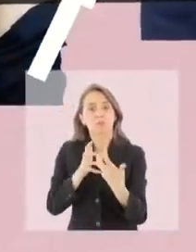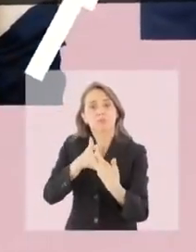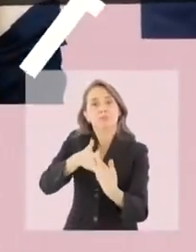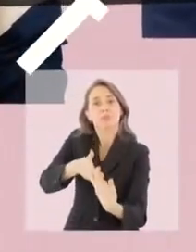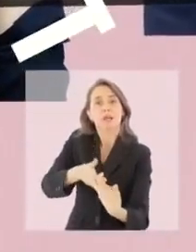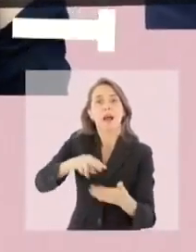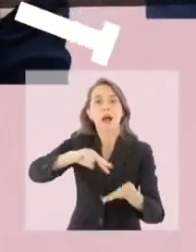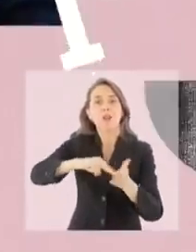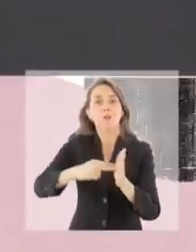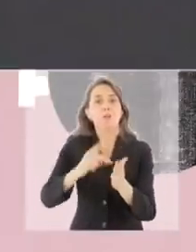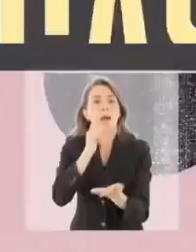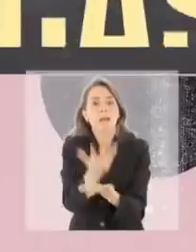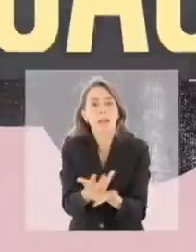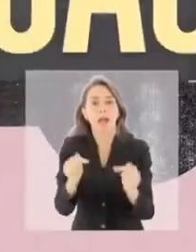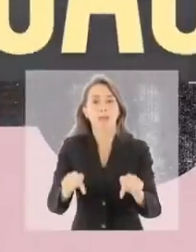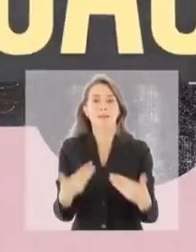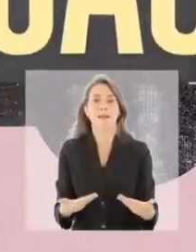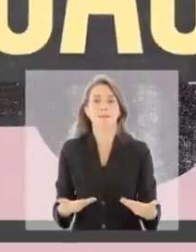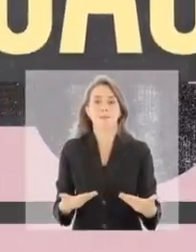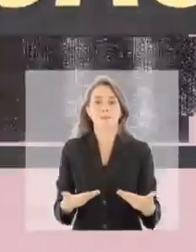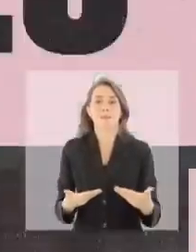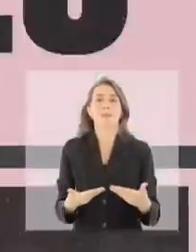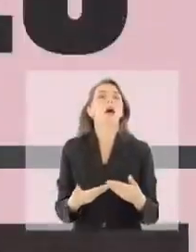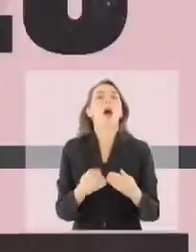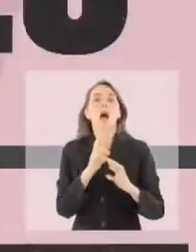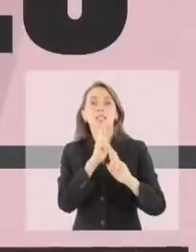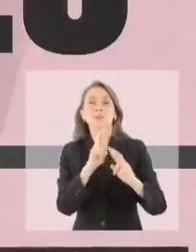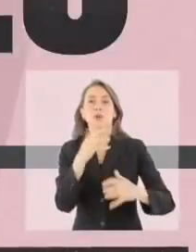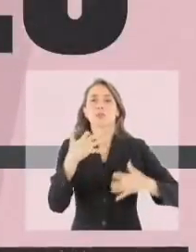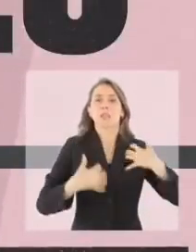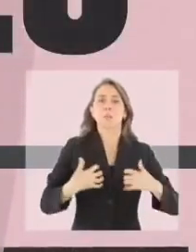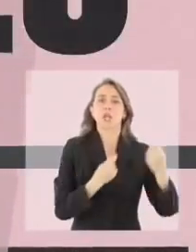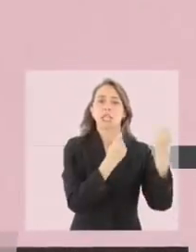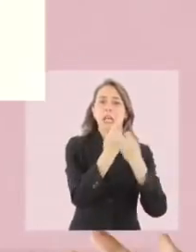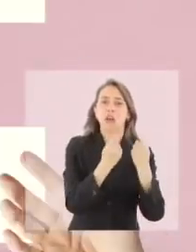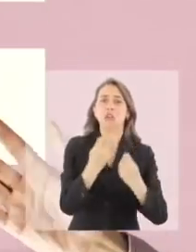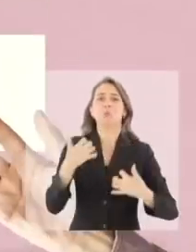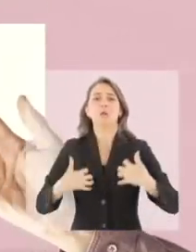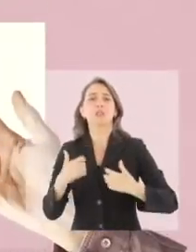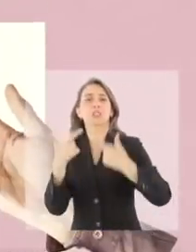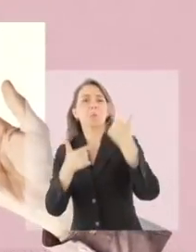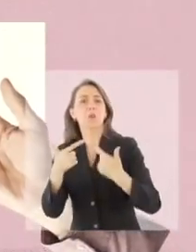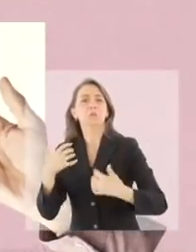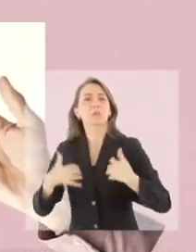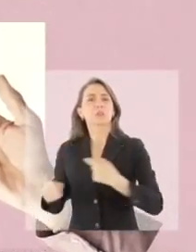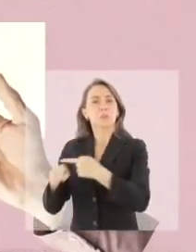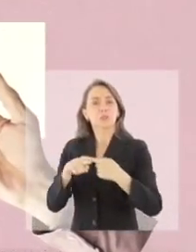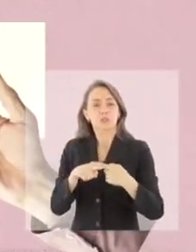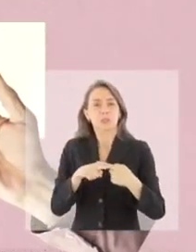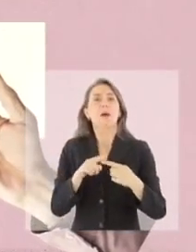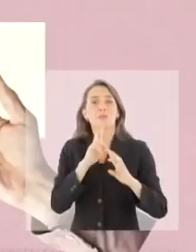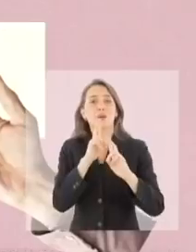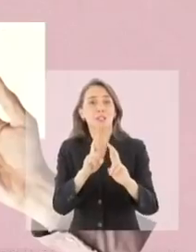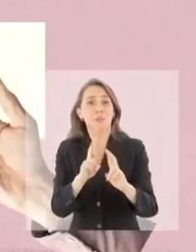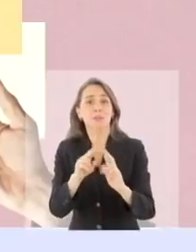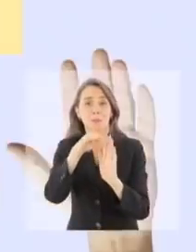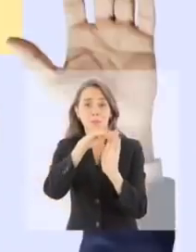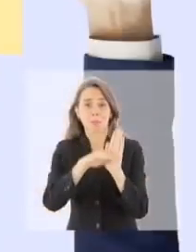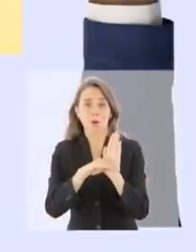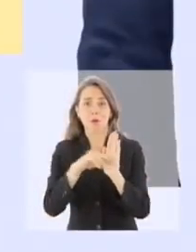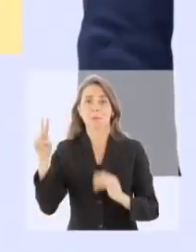Necesitamos una constitución que se adecue a las problemáticas actuales, sanando el descontento económico, político y